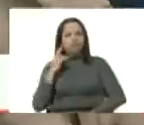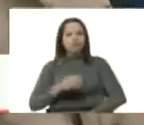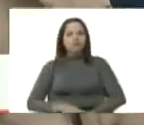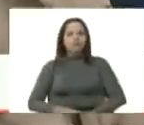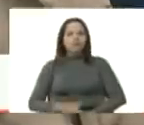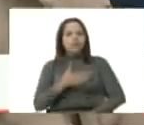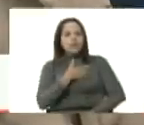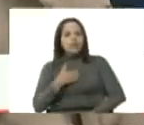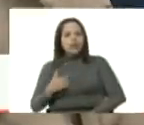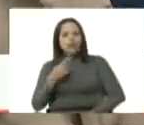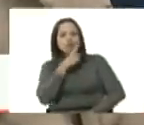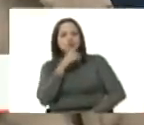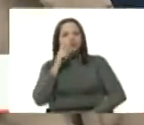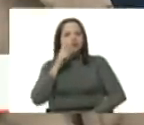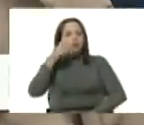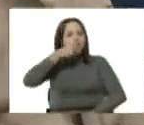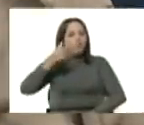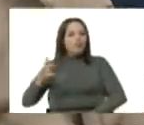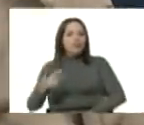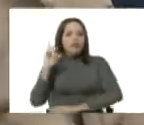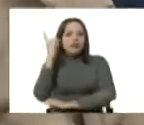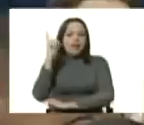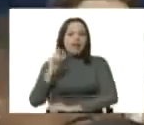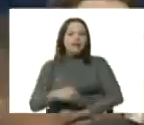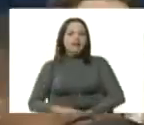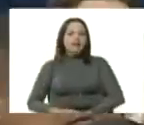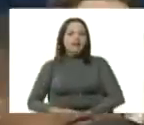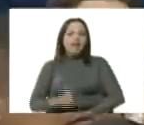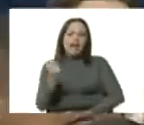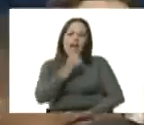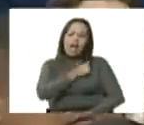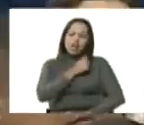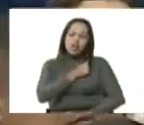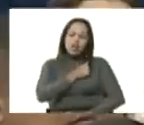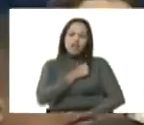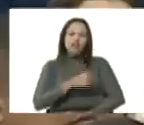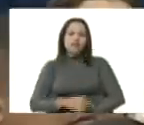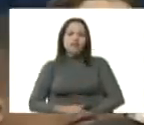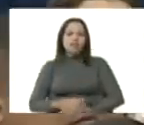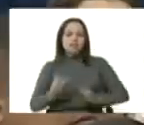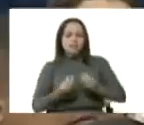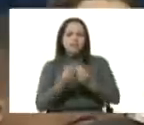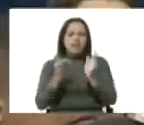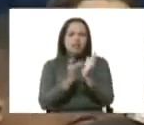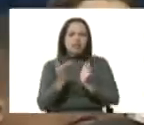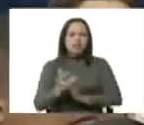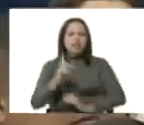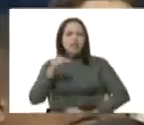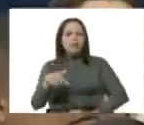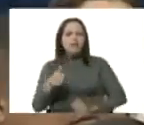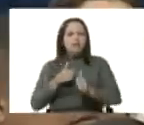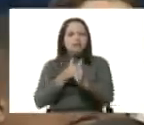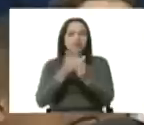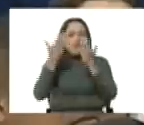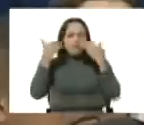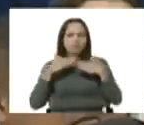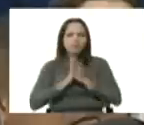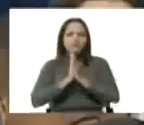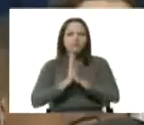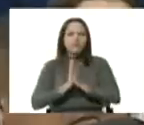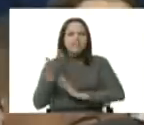nombre del pueblo larense, católico, cristiano y sobre todo mariano, que